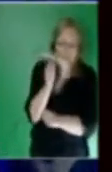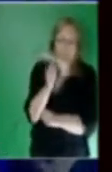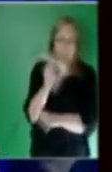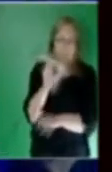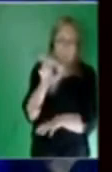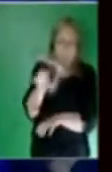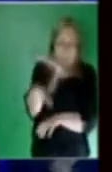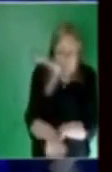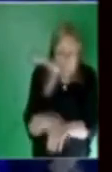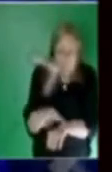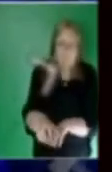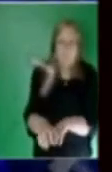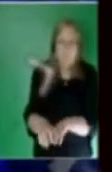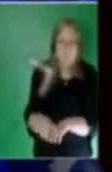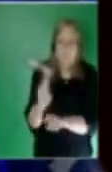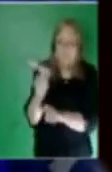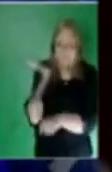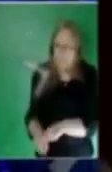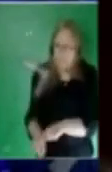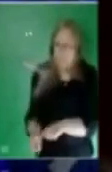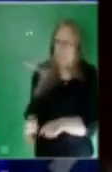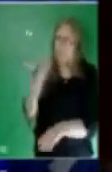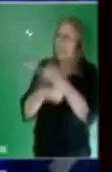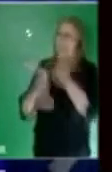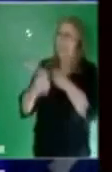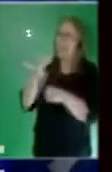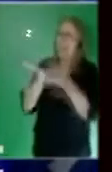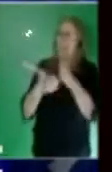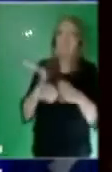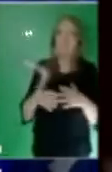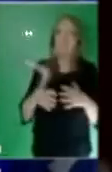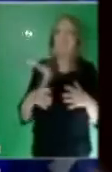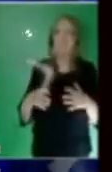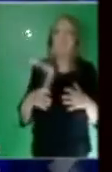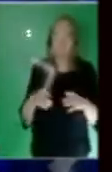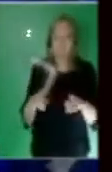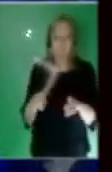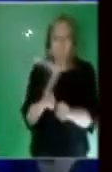Me hago esta pregunta, ¿qué le pasaría a este planeta